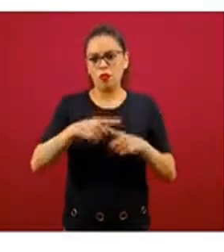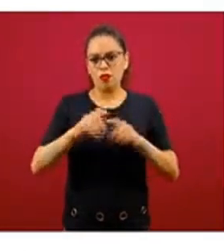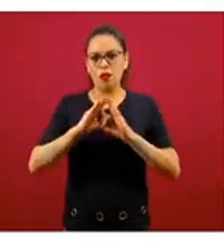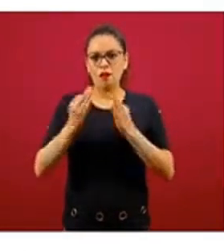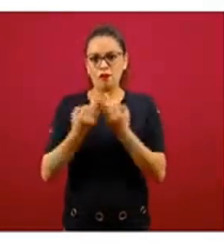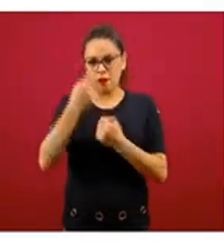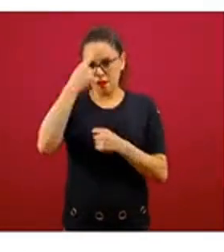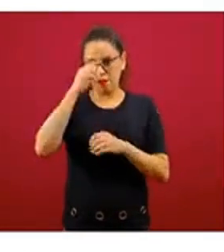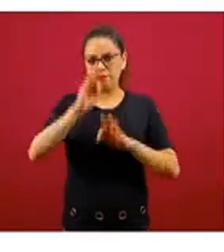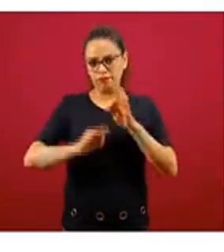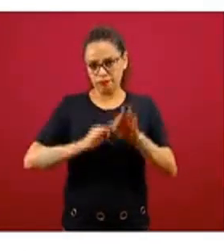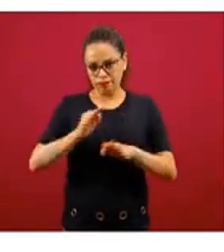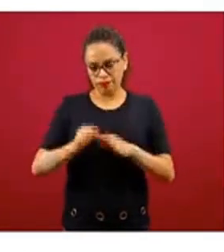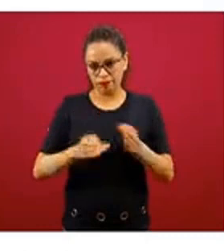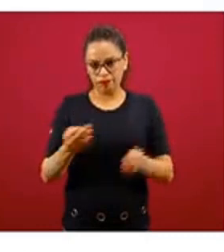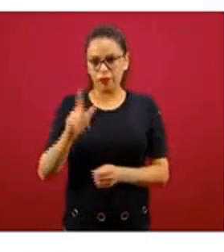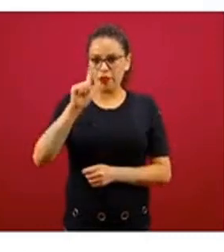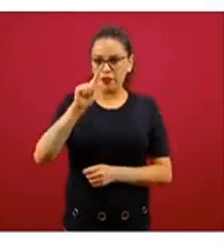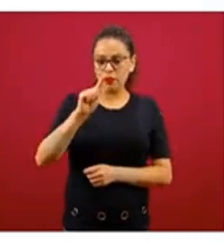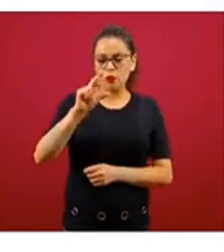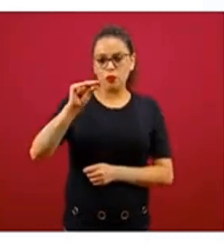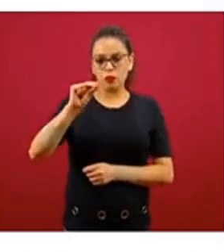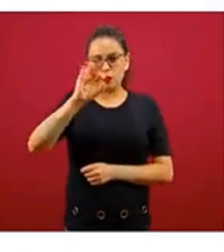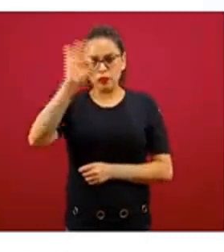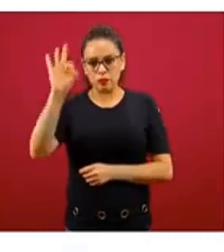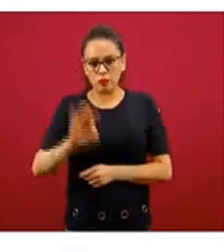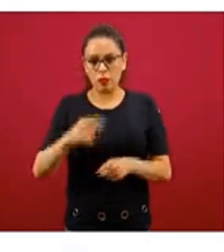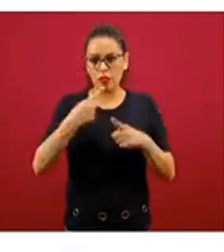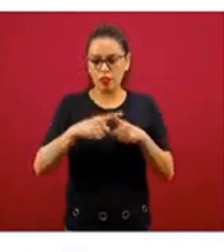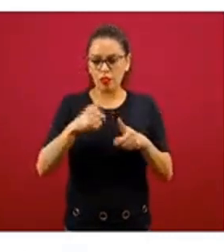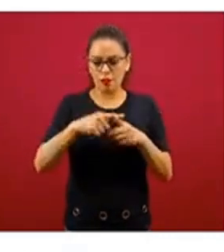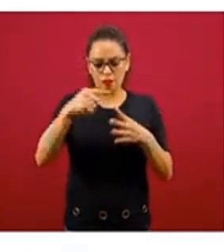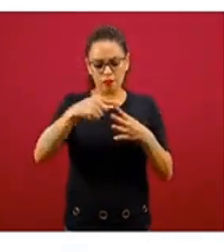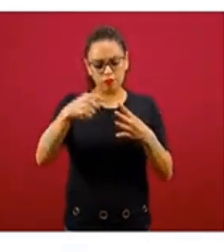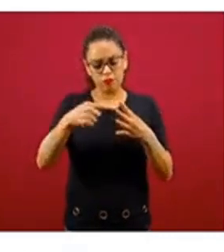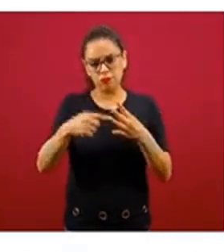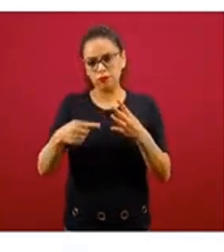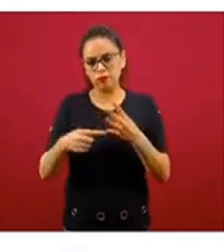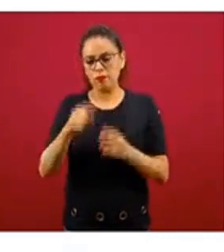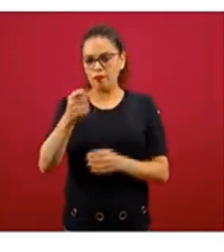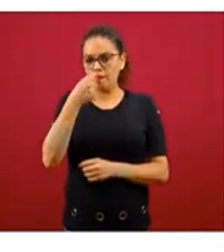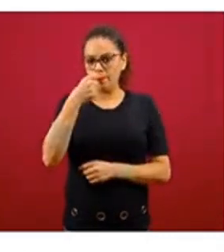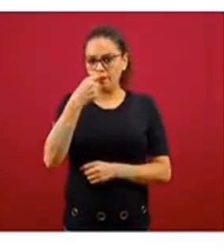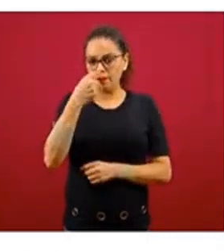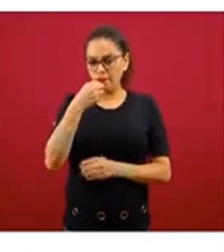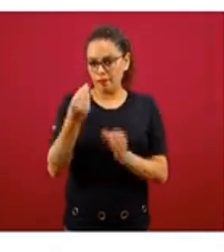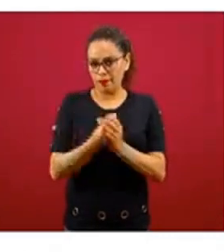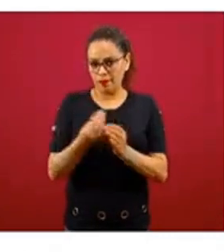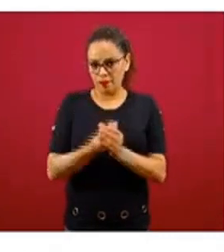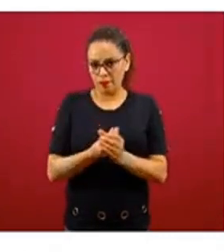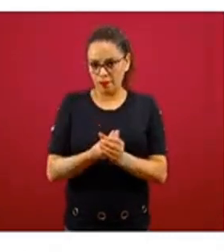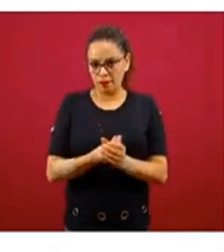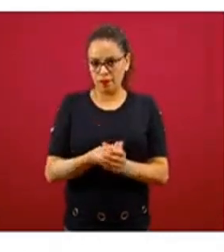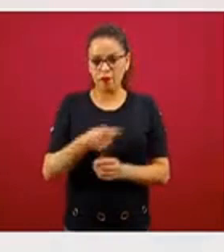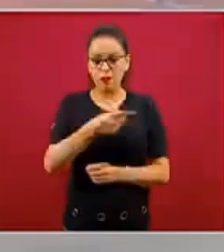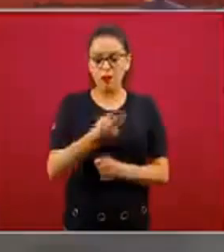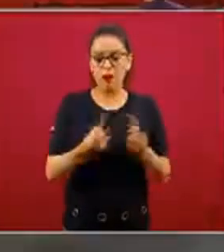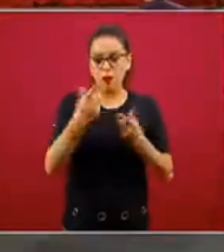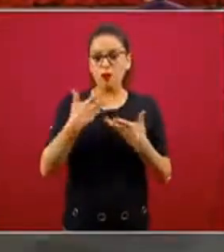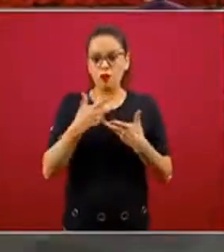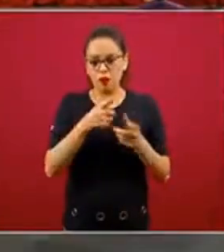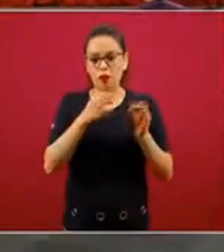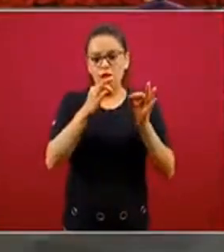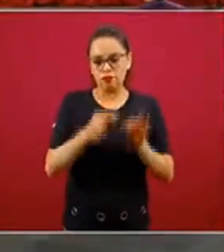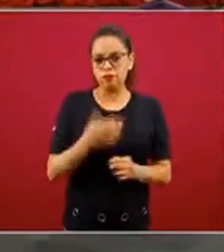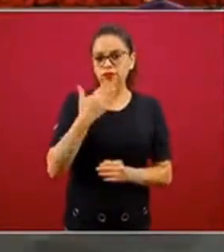70, 80 tipos de medicamentos que se están usando, algunos con más sustento que otro, pero no hay nada que pueda